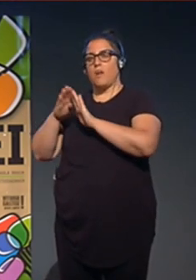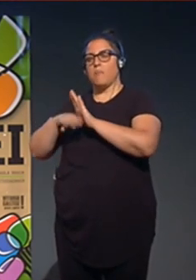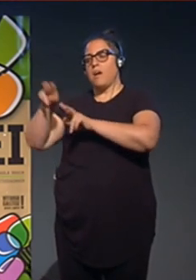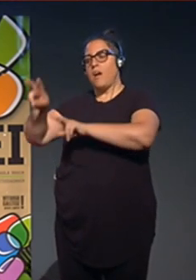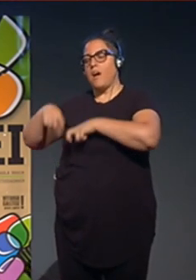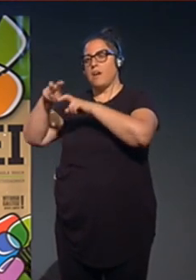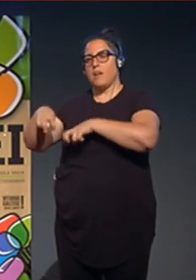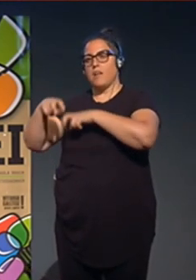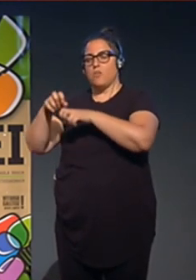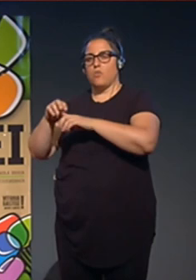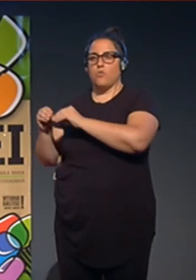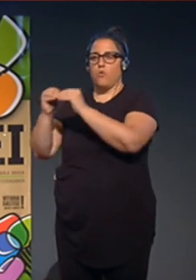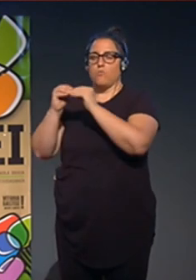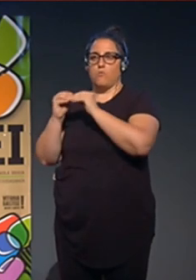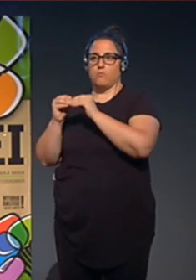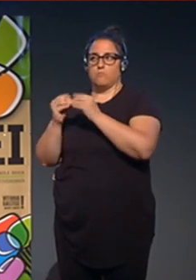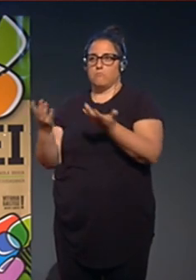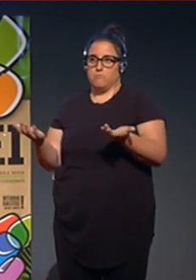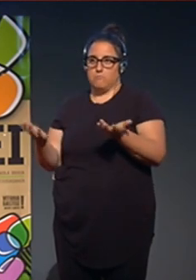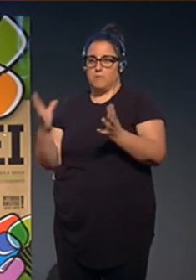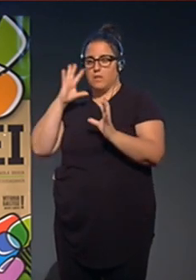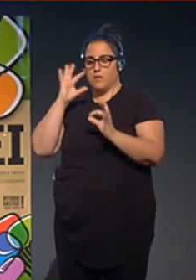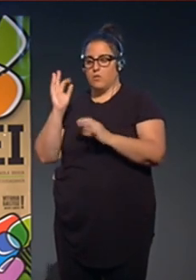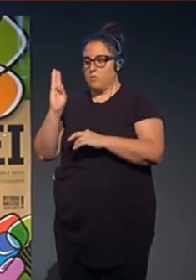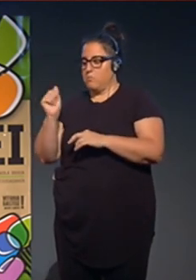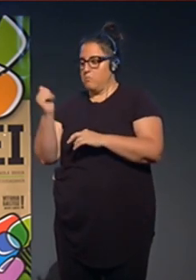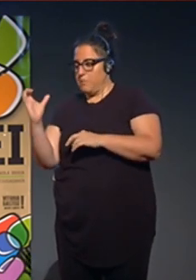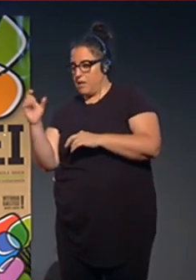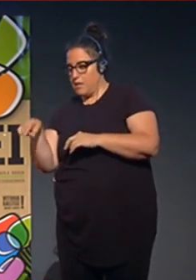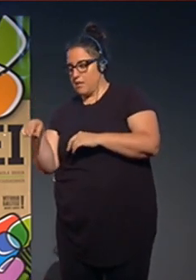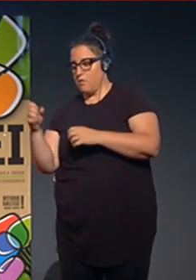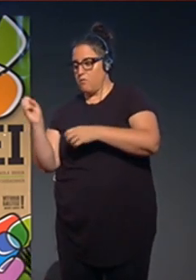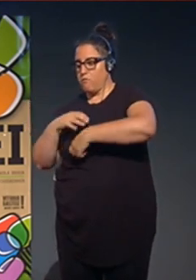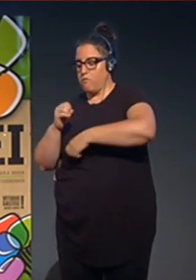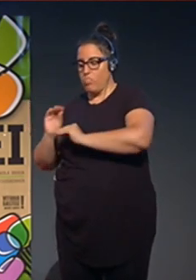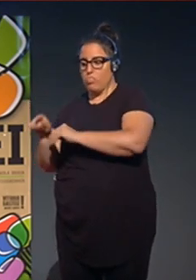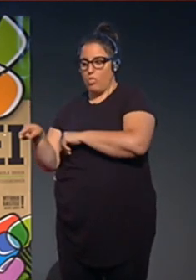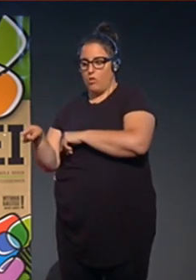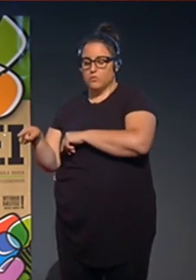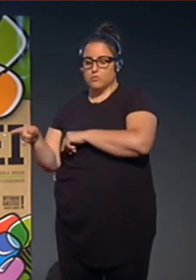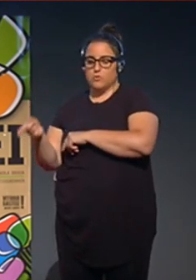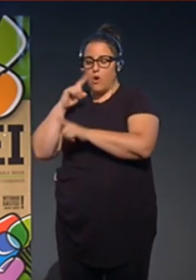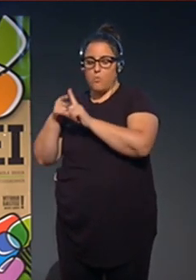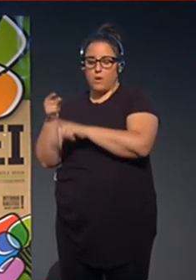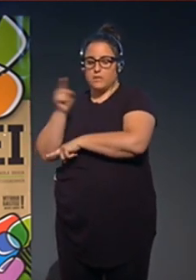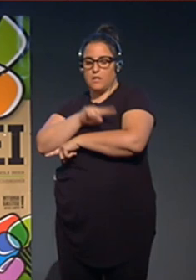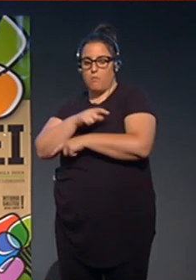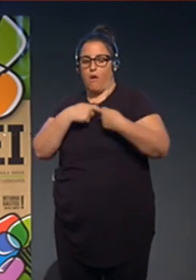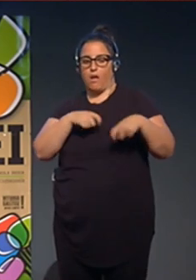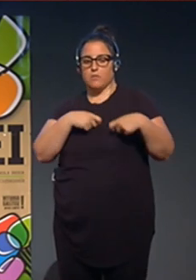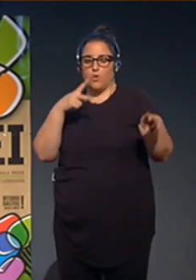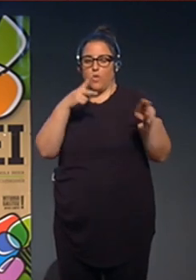mucho más lógico el utilizar la pac y el utilizar esos fondos para evitar estos problemas de